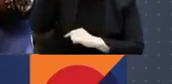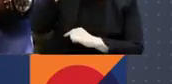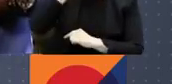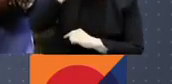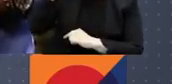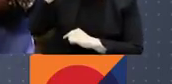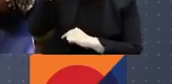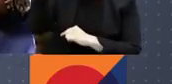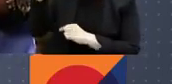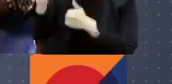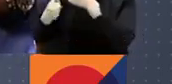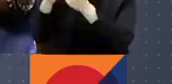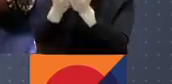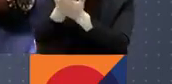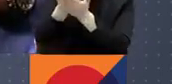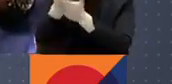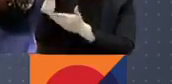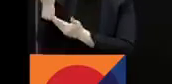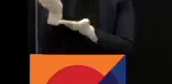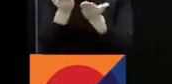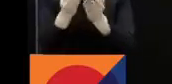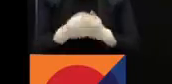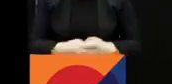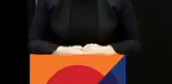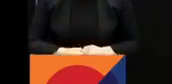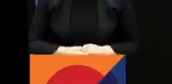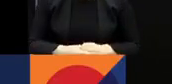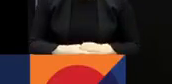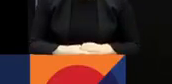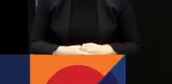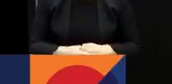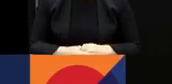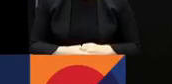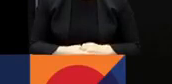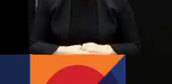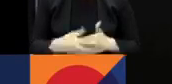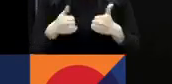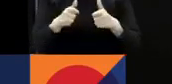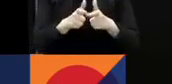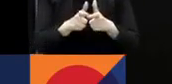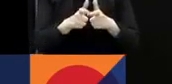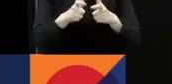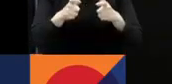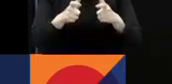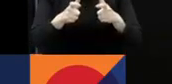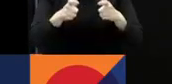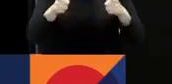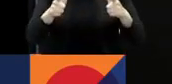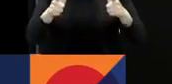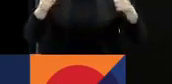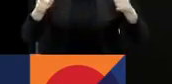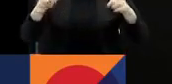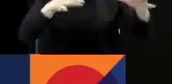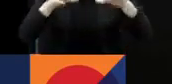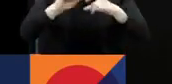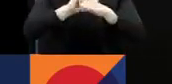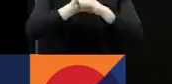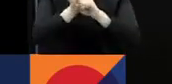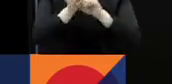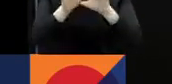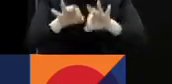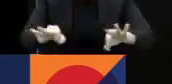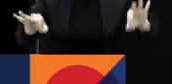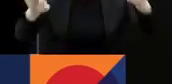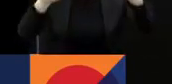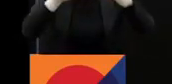las entidades de salud. Cada vez gana más importancia el triaje ético. Los